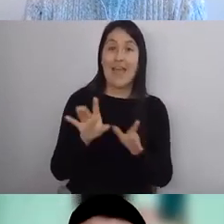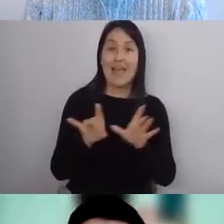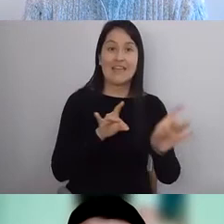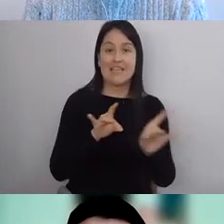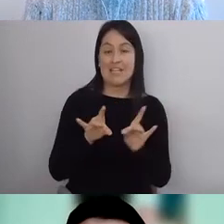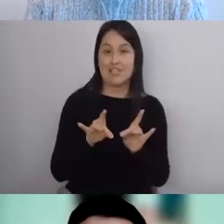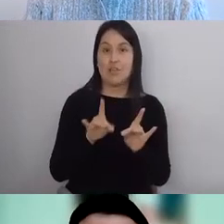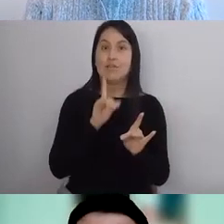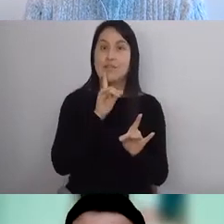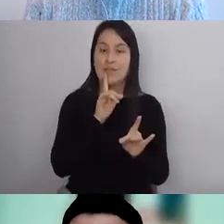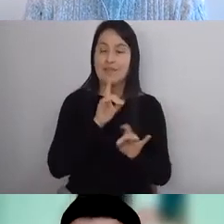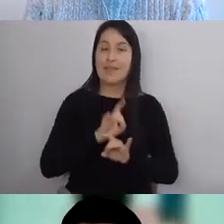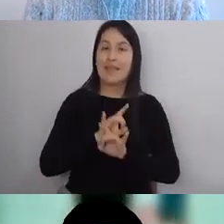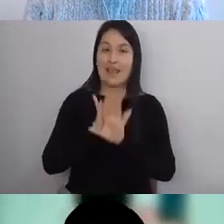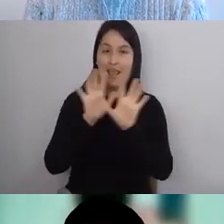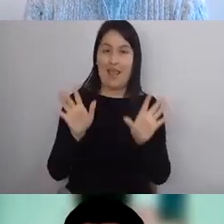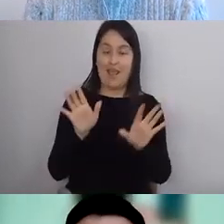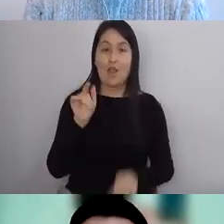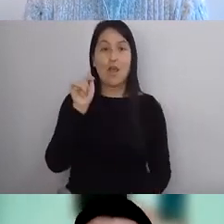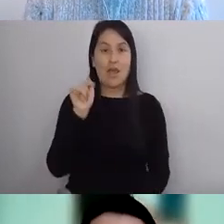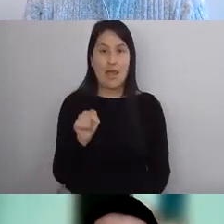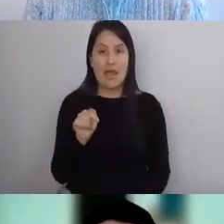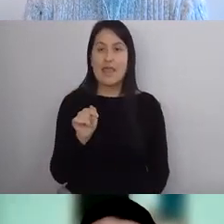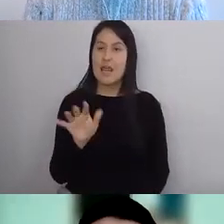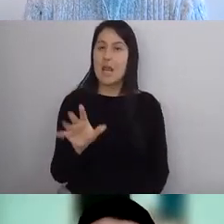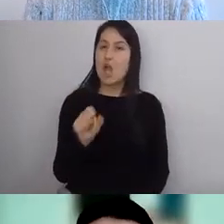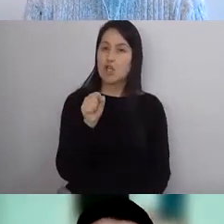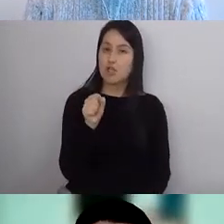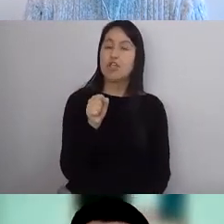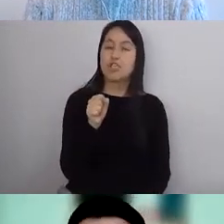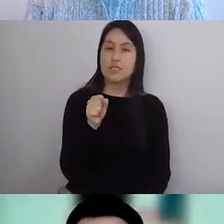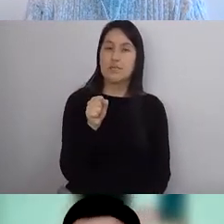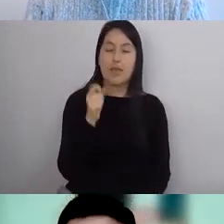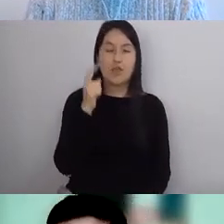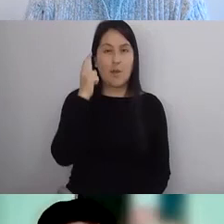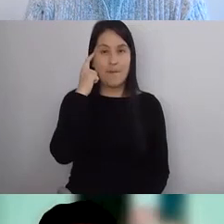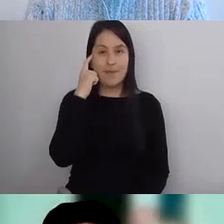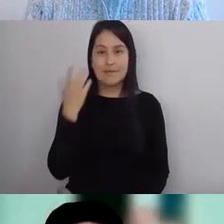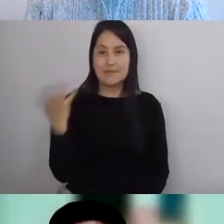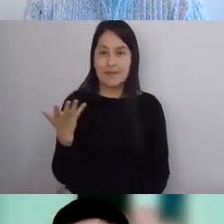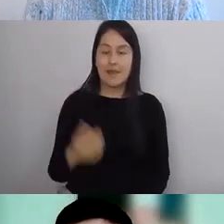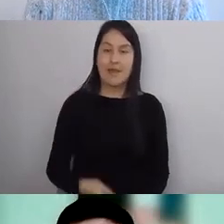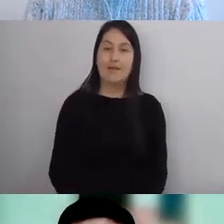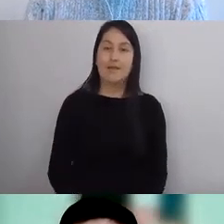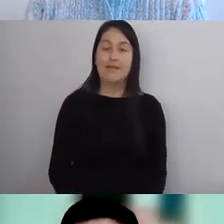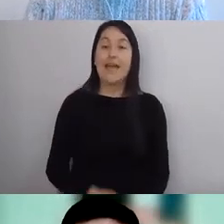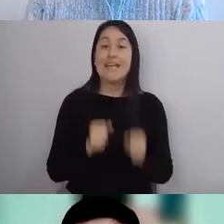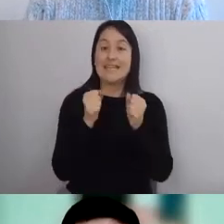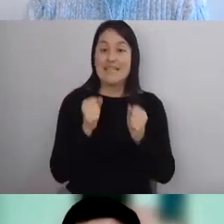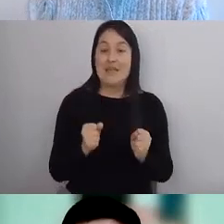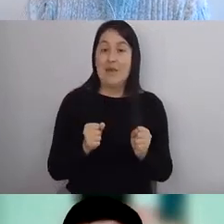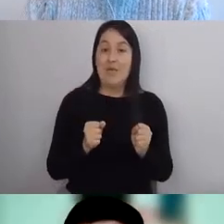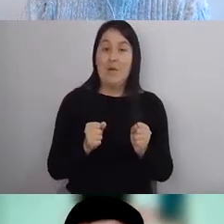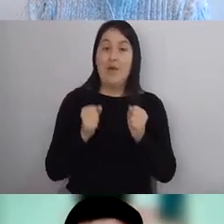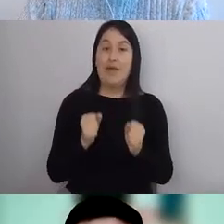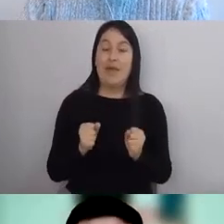claras, el hacer este reconocimiento previo, de sentarnos y pensar, ¿verdad? Si puedes mostrar la